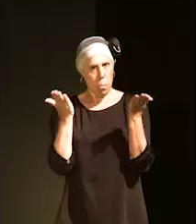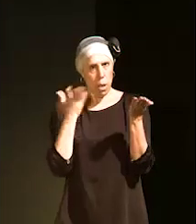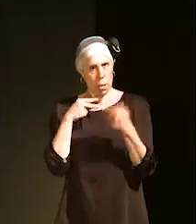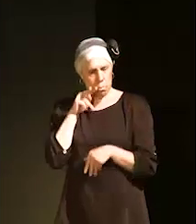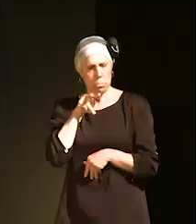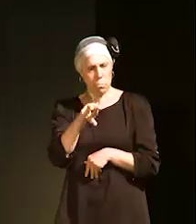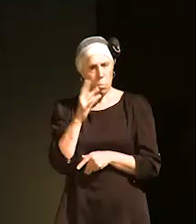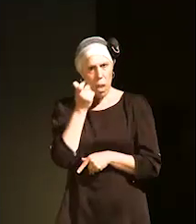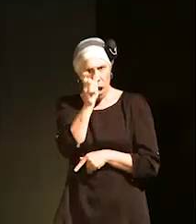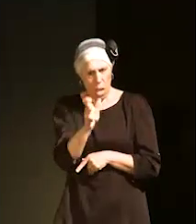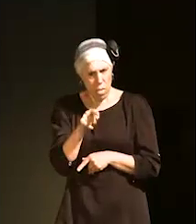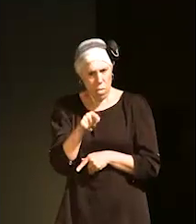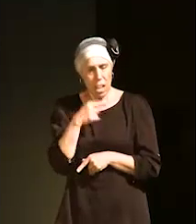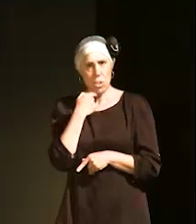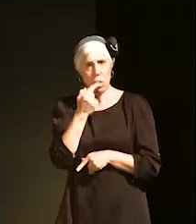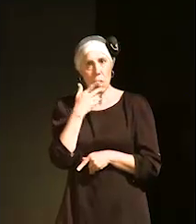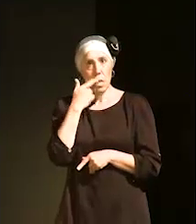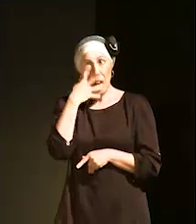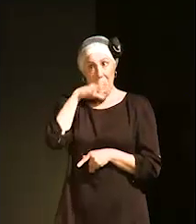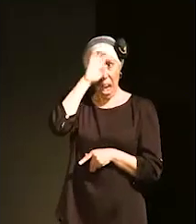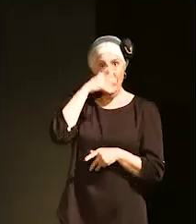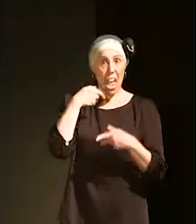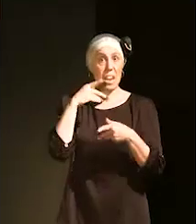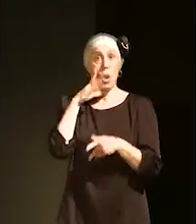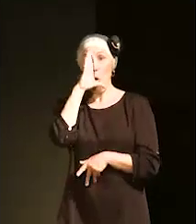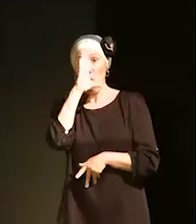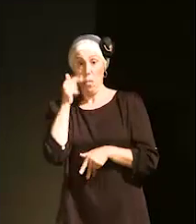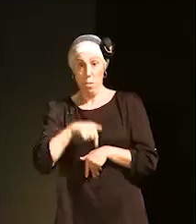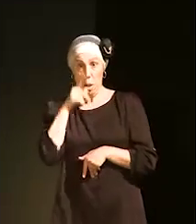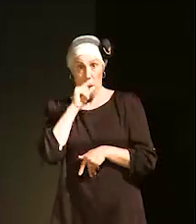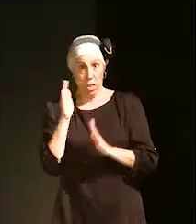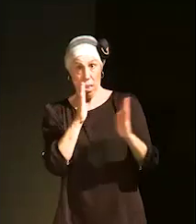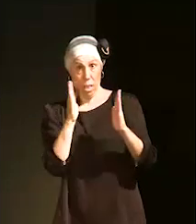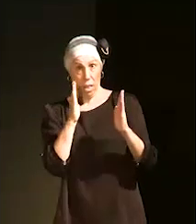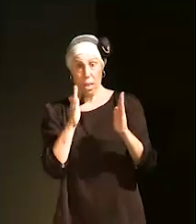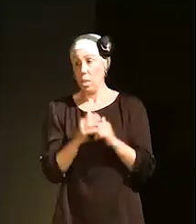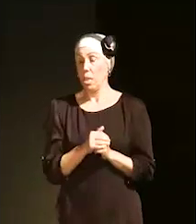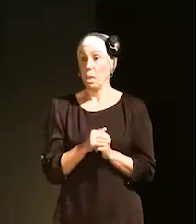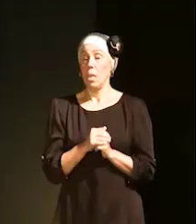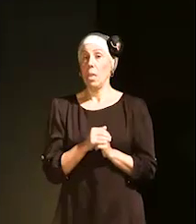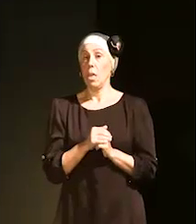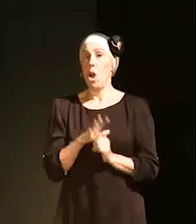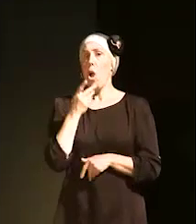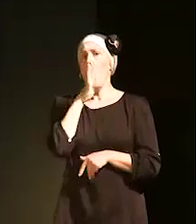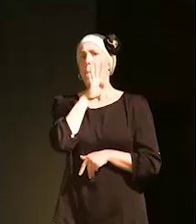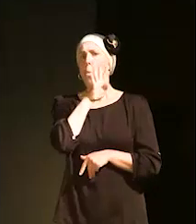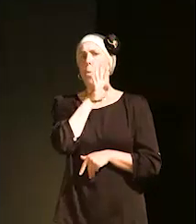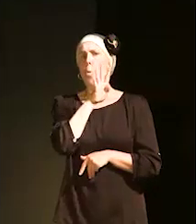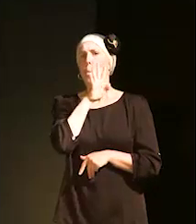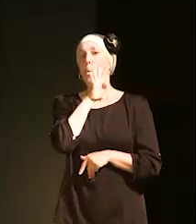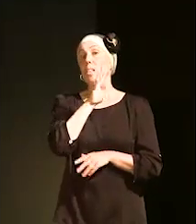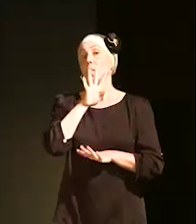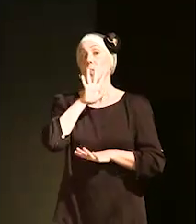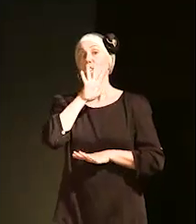salió el dato de que entre en enero y febrero de este año hubo cuatrocientos cincuenta